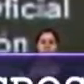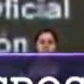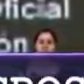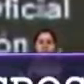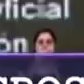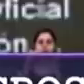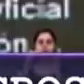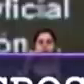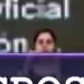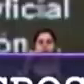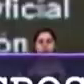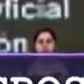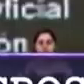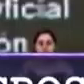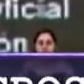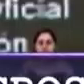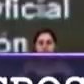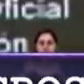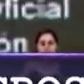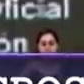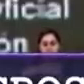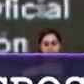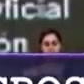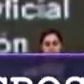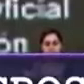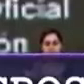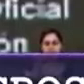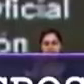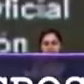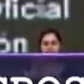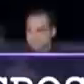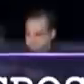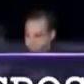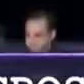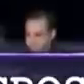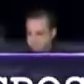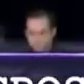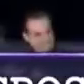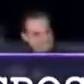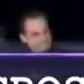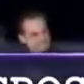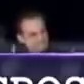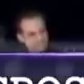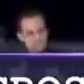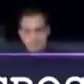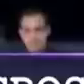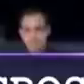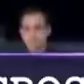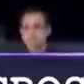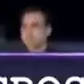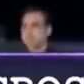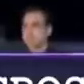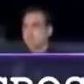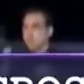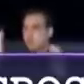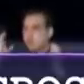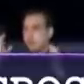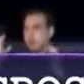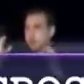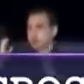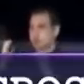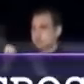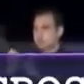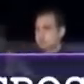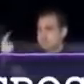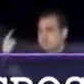dólares pagados en reintegro por nuestra administración. Por primera vez en muchos años, el gobierno cumplió con